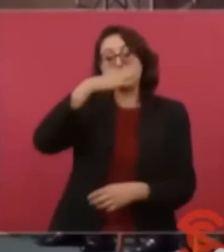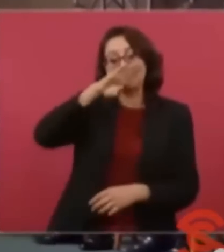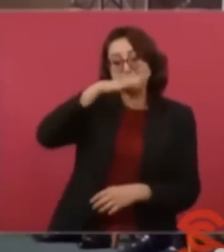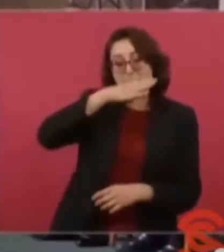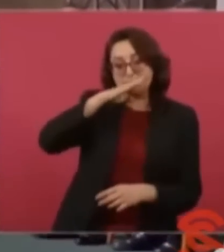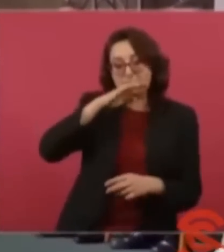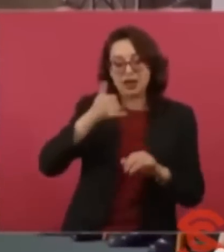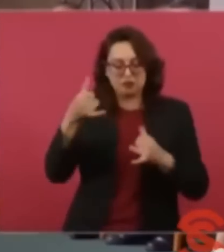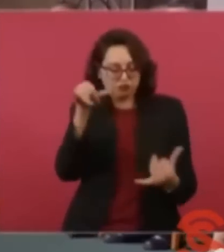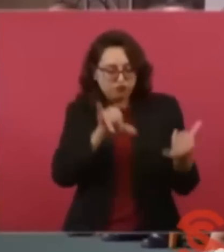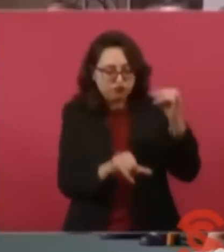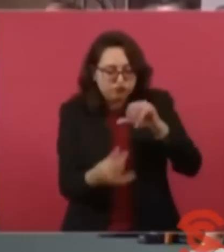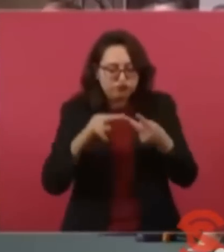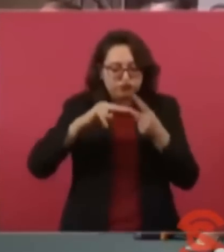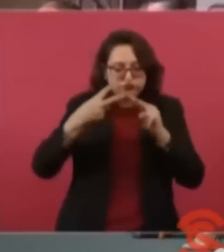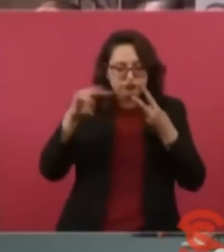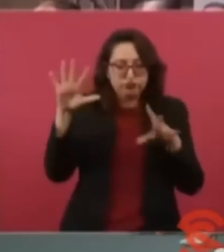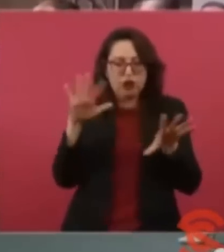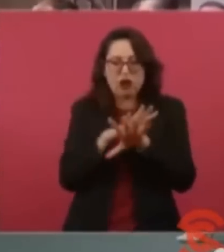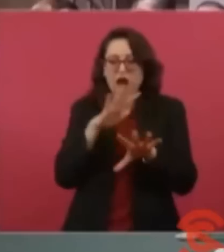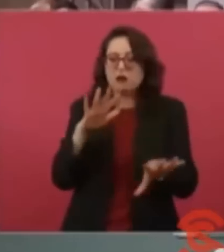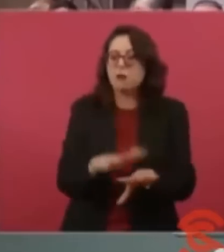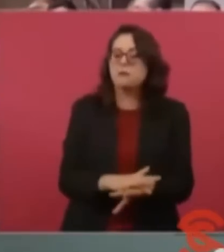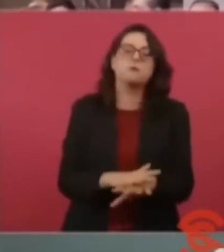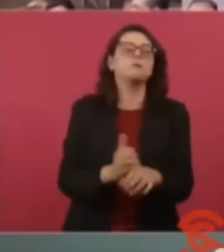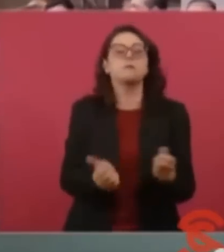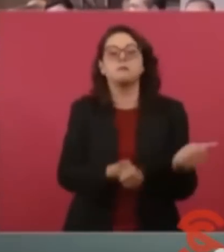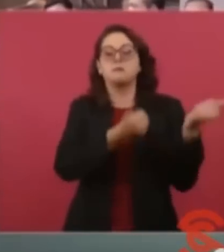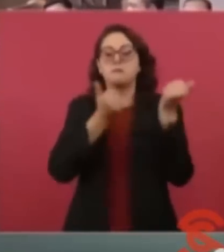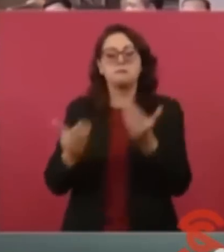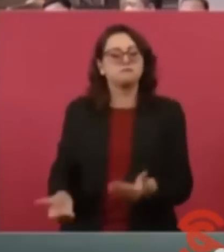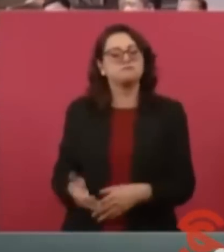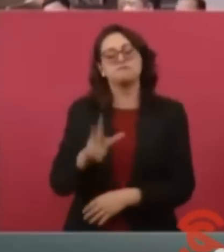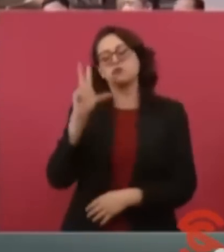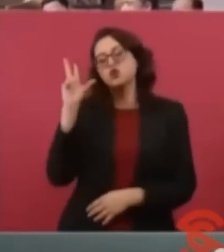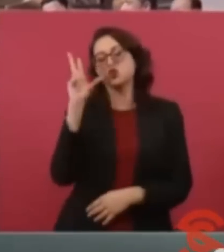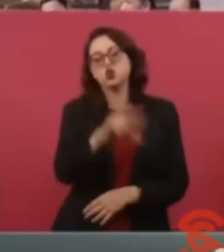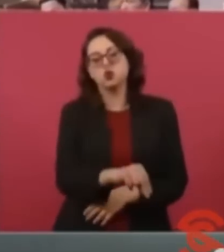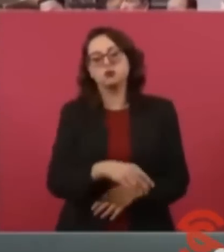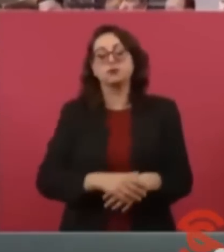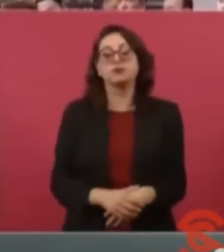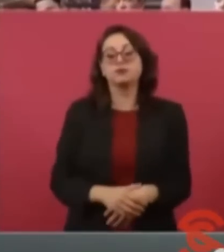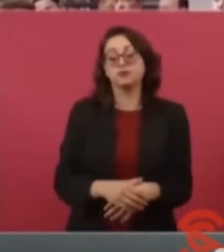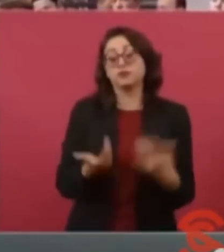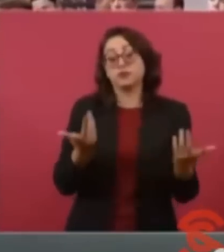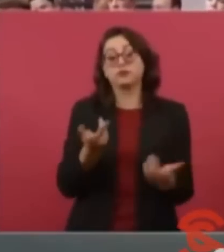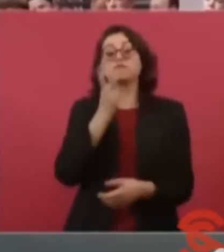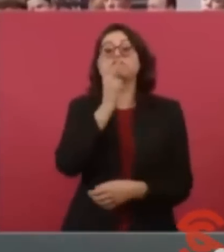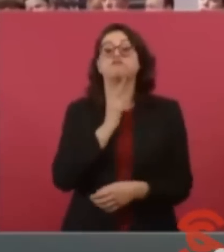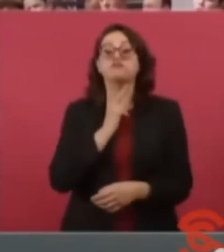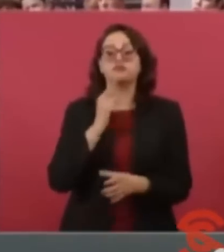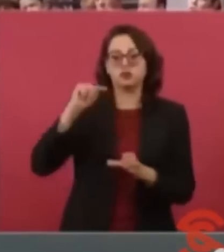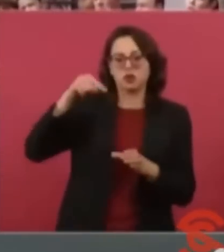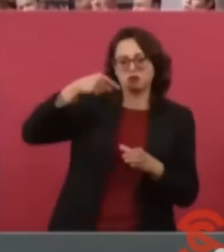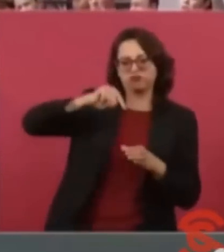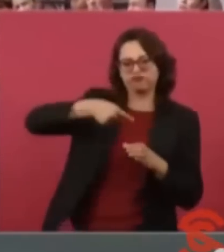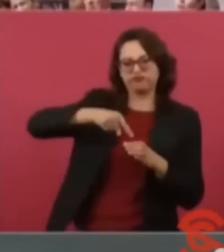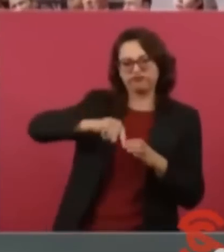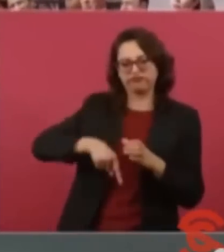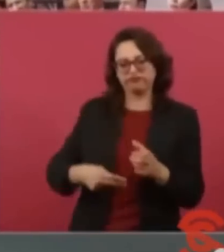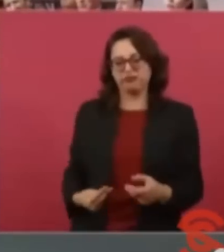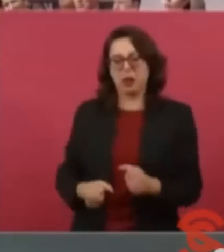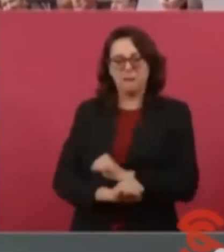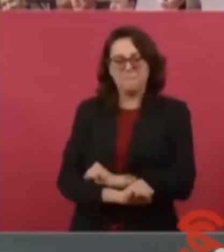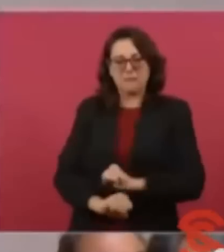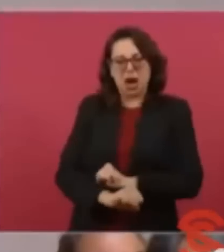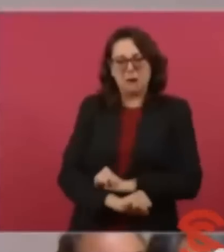explotación energética mediante el fracking. No hemos otorgado ninguna concesión para